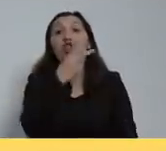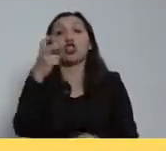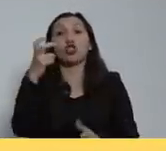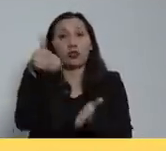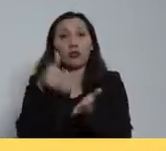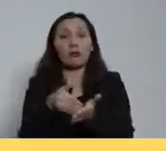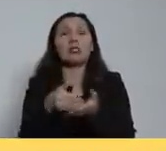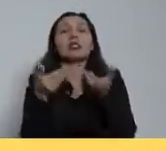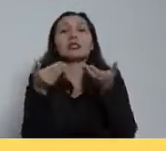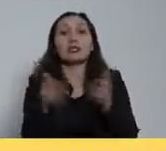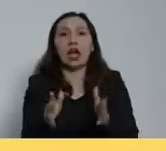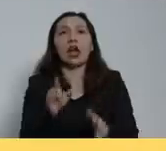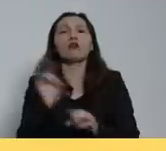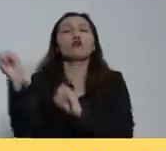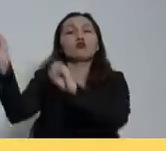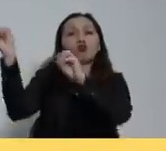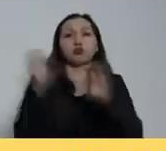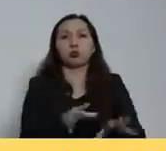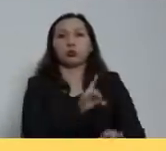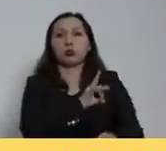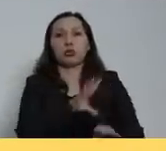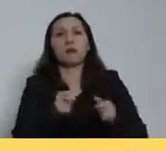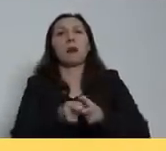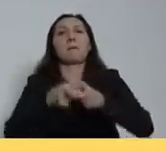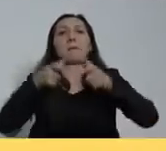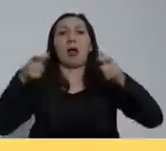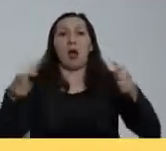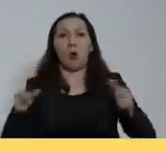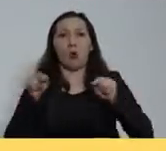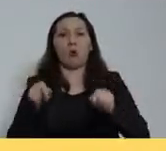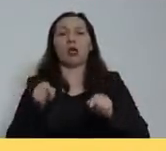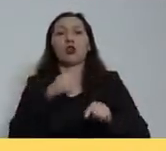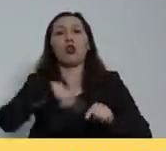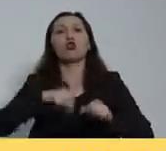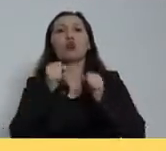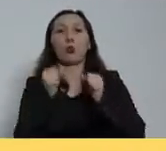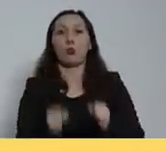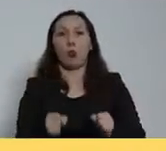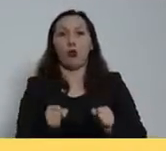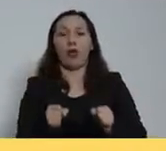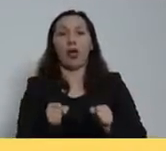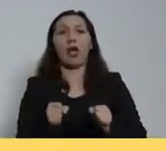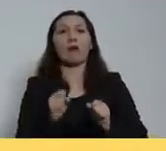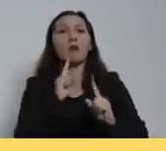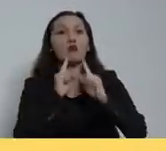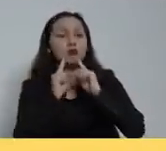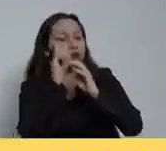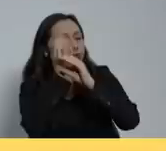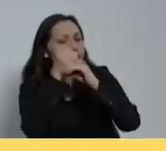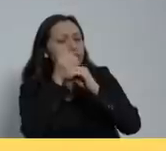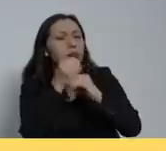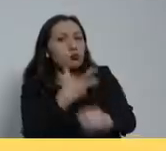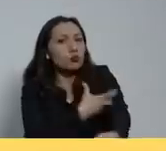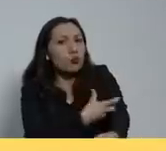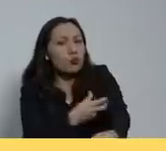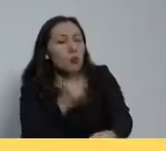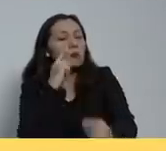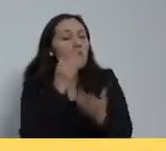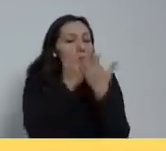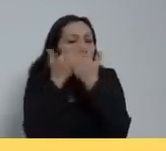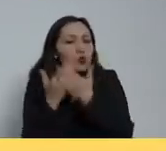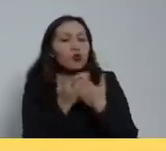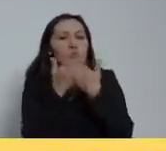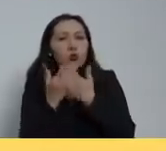están en Chile, para aumentar, ¿no es cierto?, nuestra capacidad de exámenes, que probablemente se va a ir